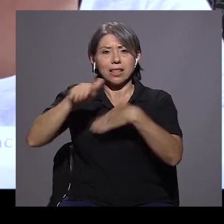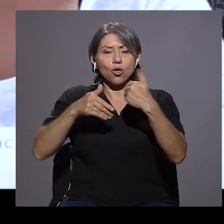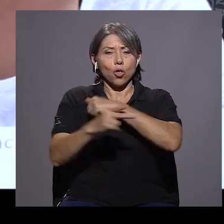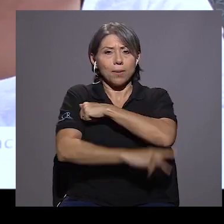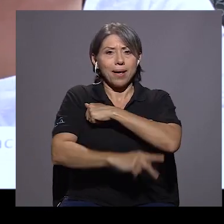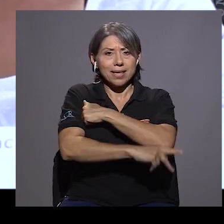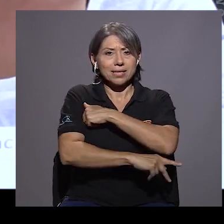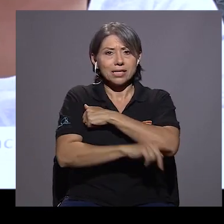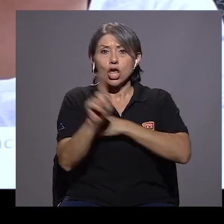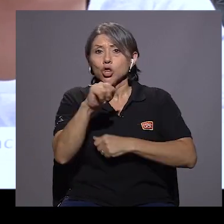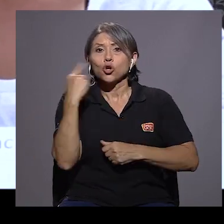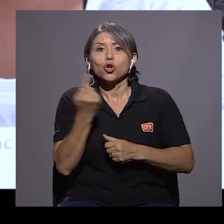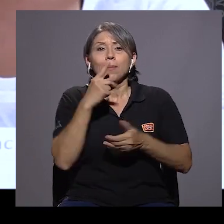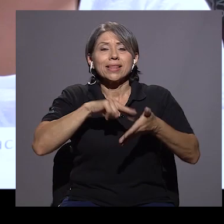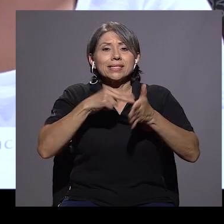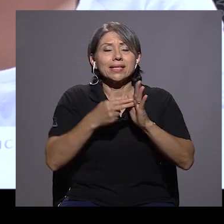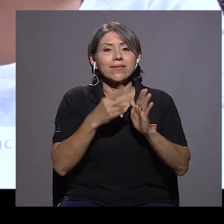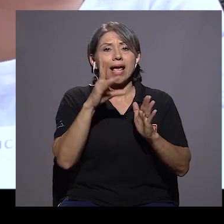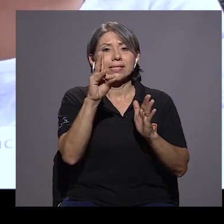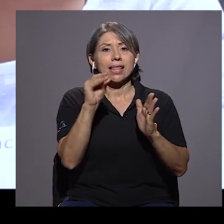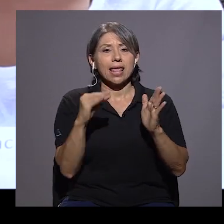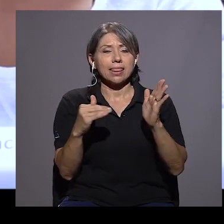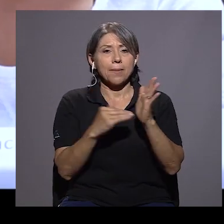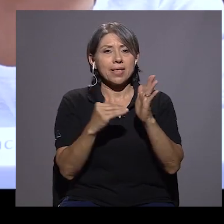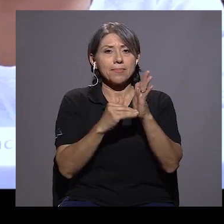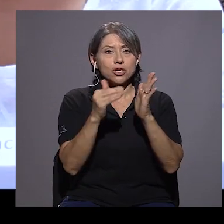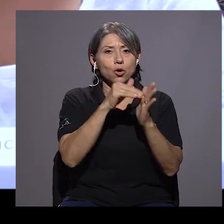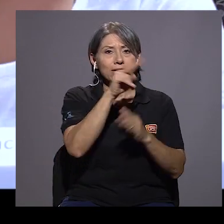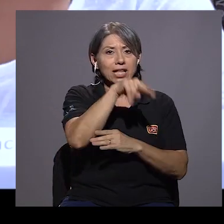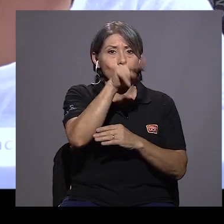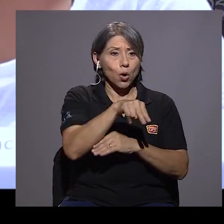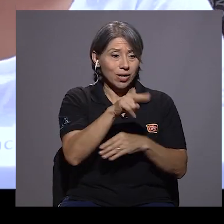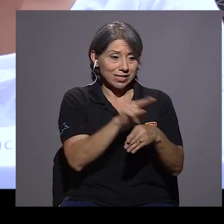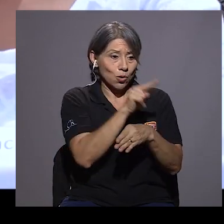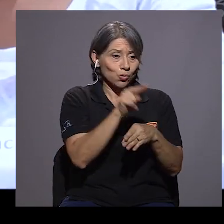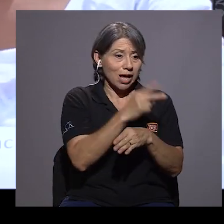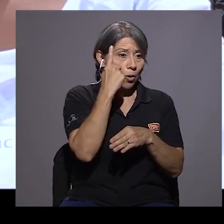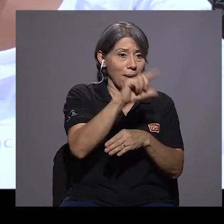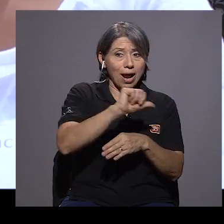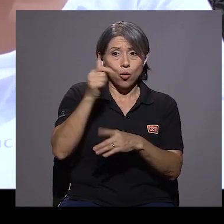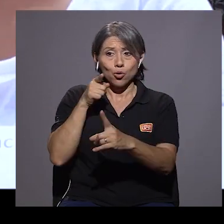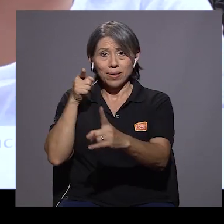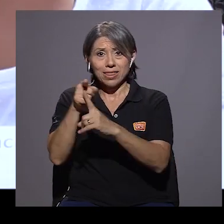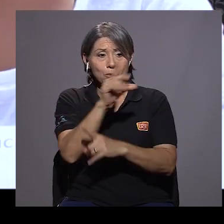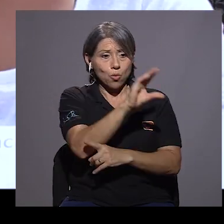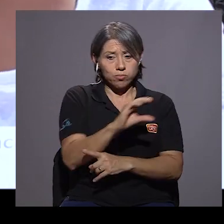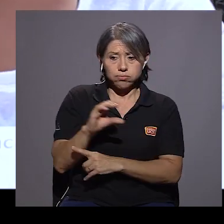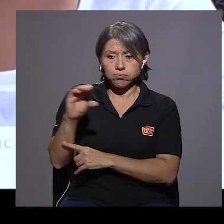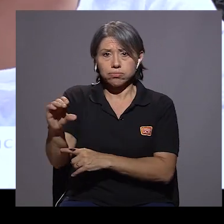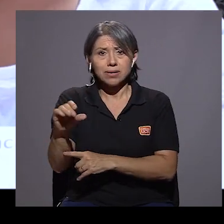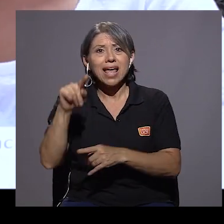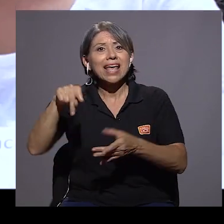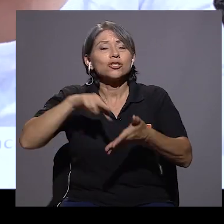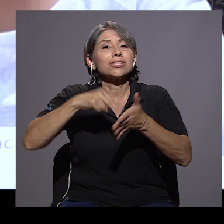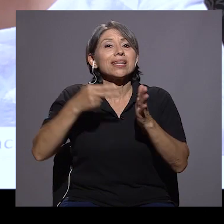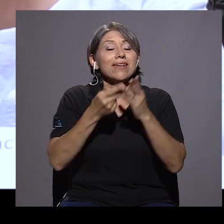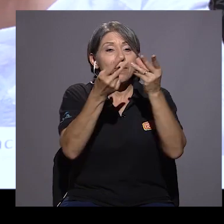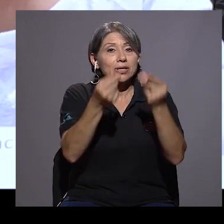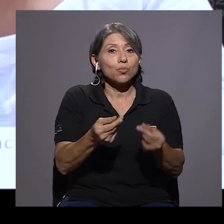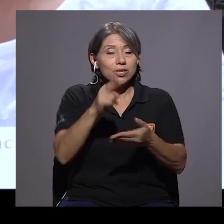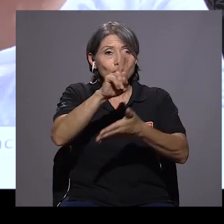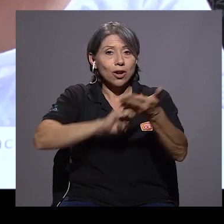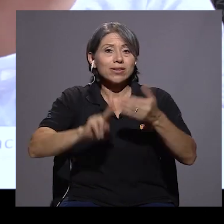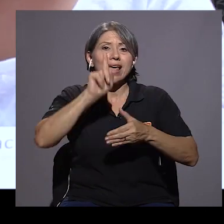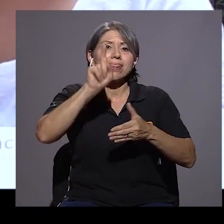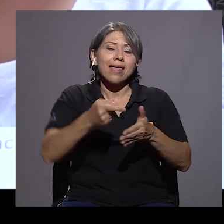país. Es decir, no se trata solo de los 70.000 millones de colones redireccionados. Esto es un asunto de